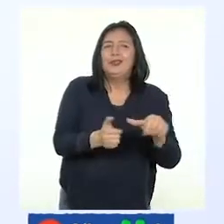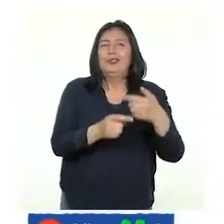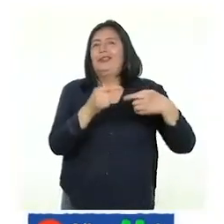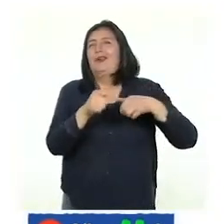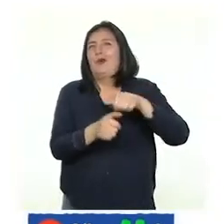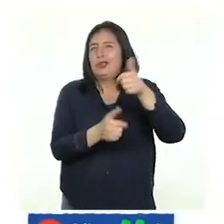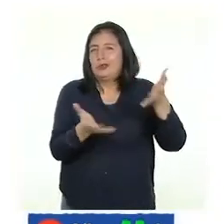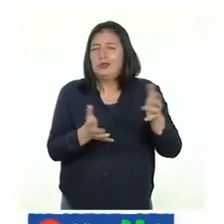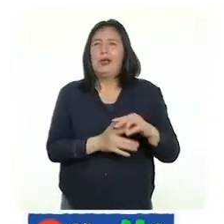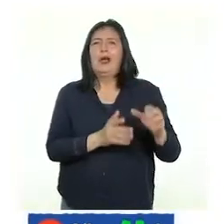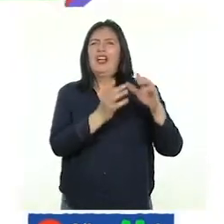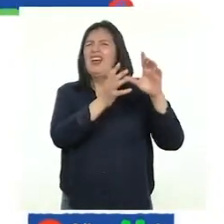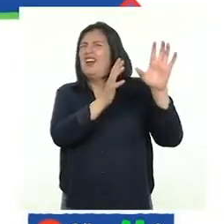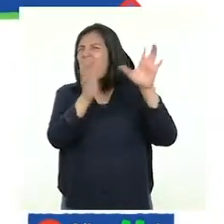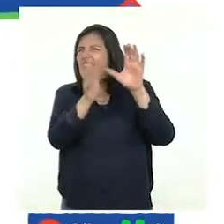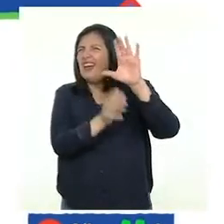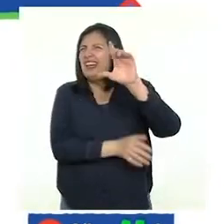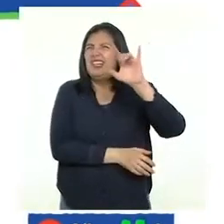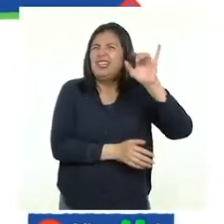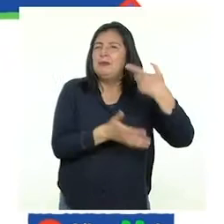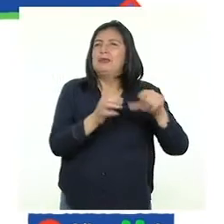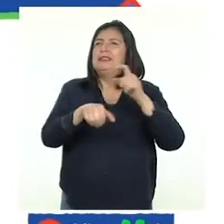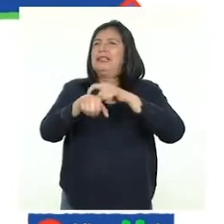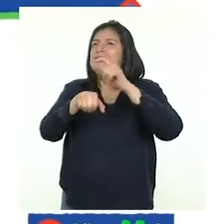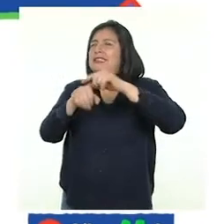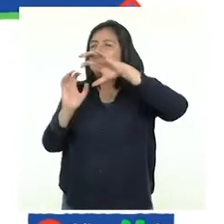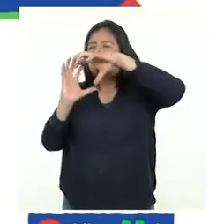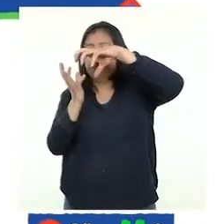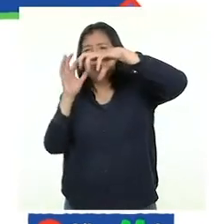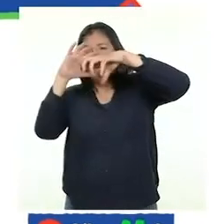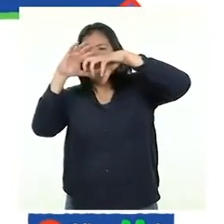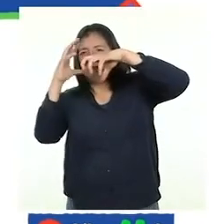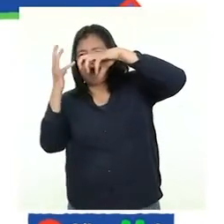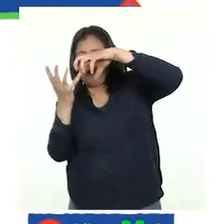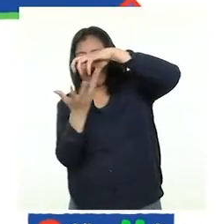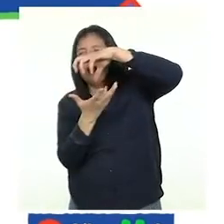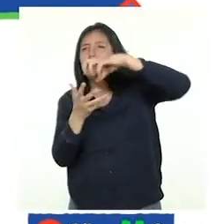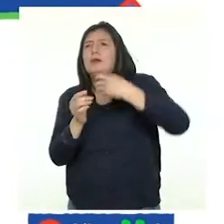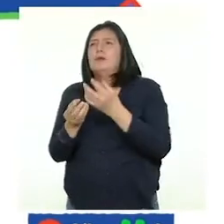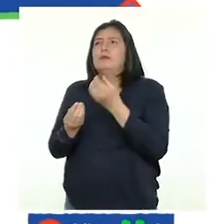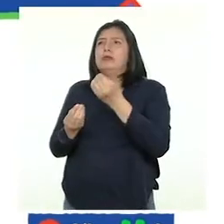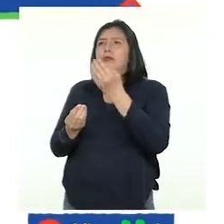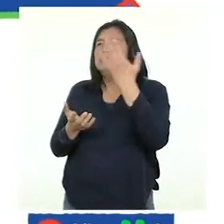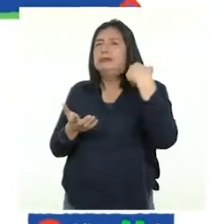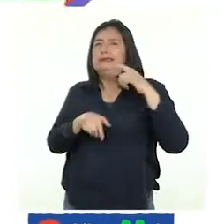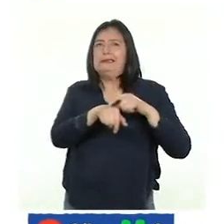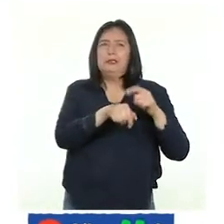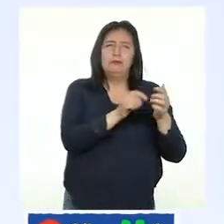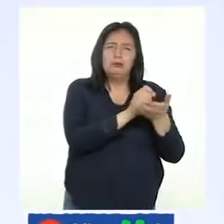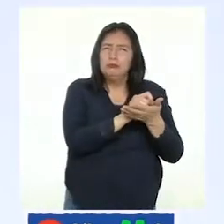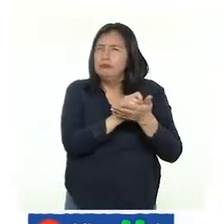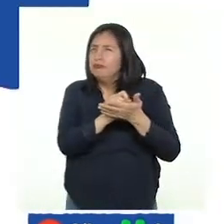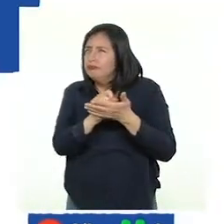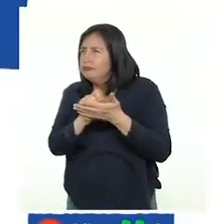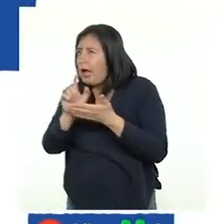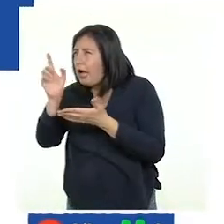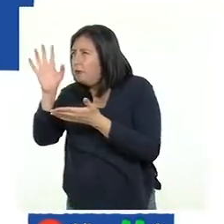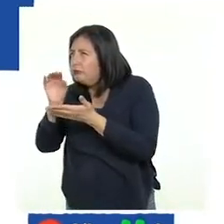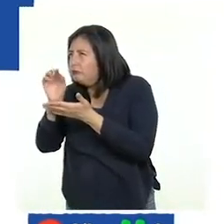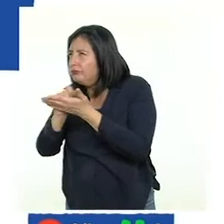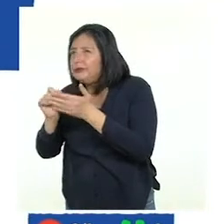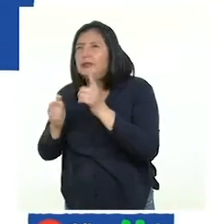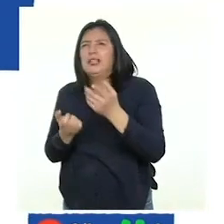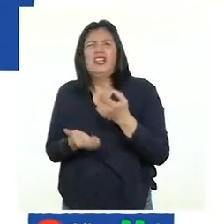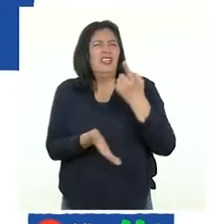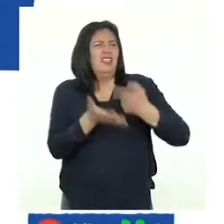el clima es el promedio del tiempo atmosférico registrado por un buen tiempo en cada lugar. Pero,